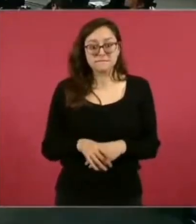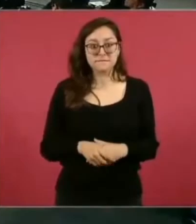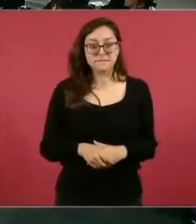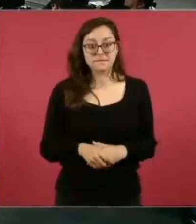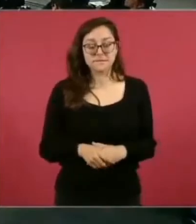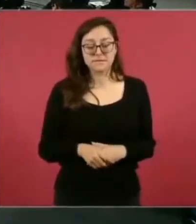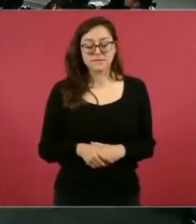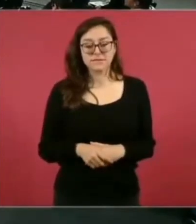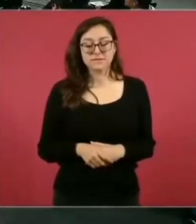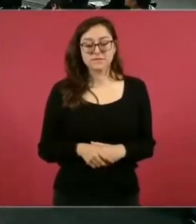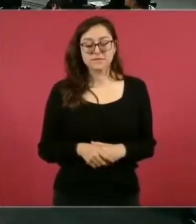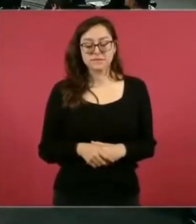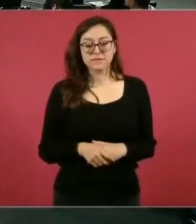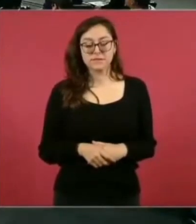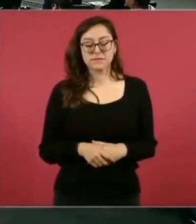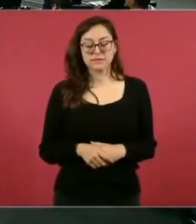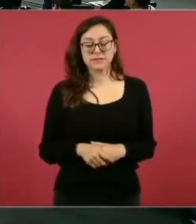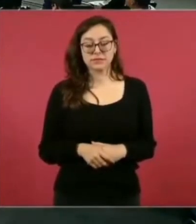Bueno,